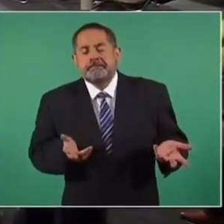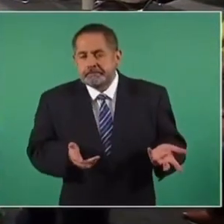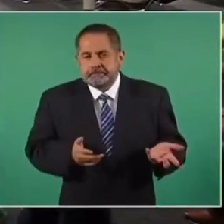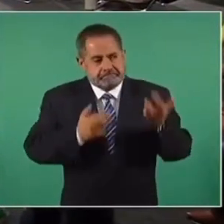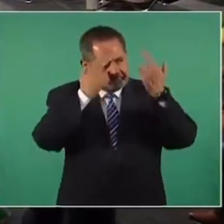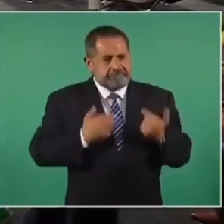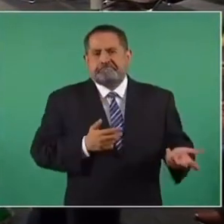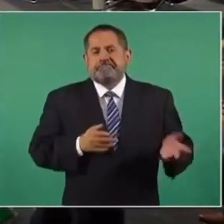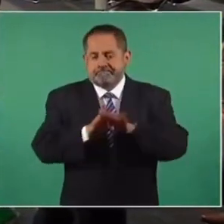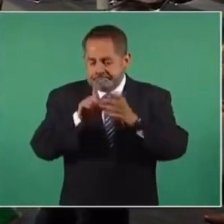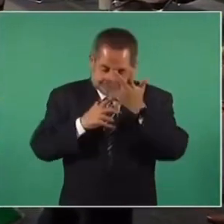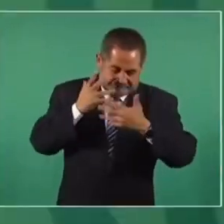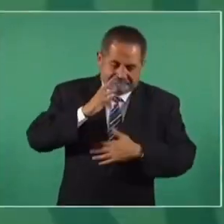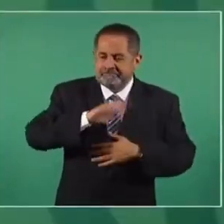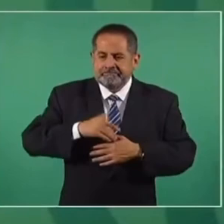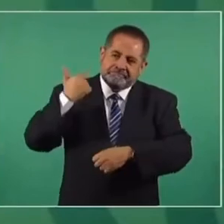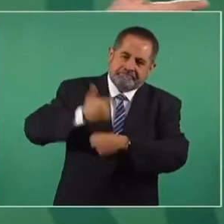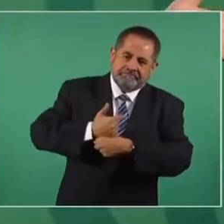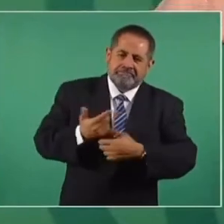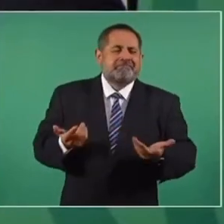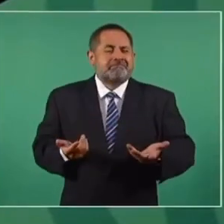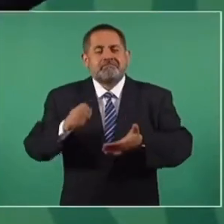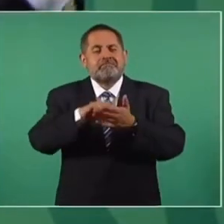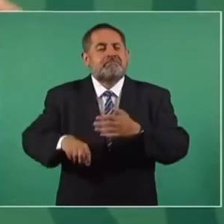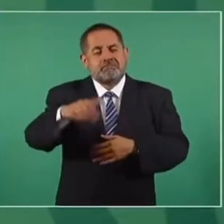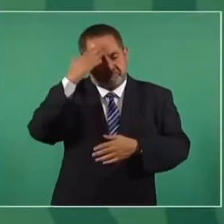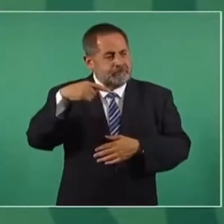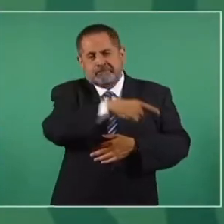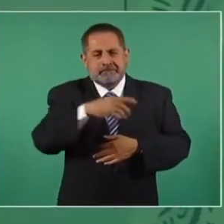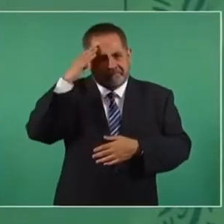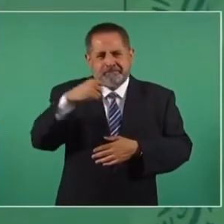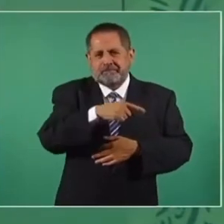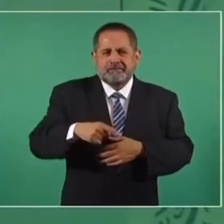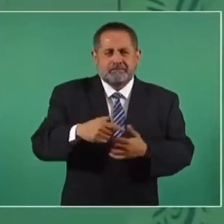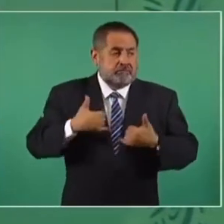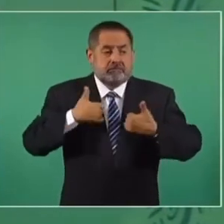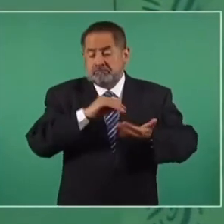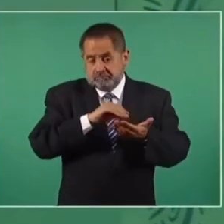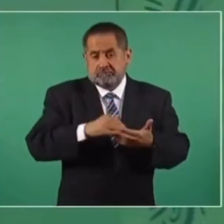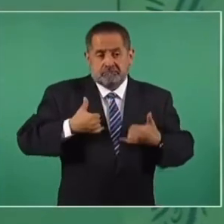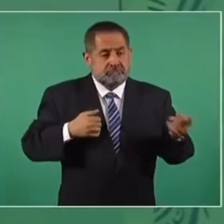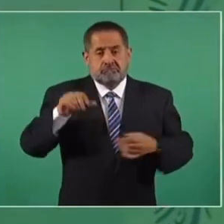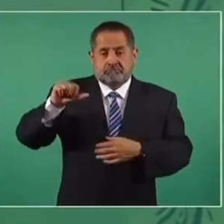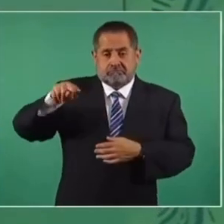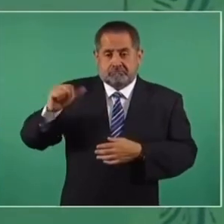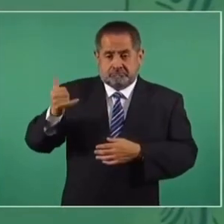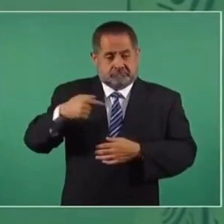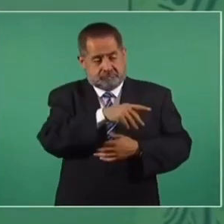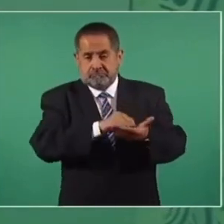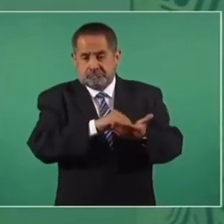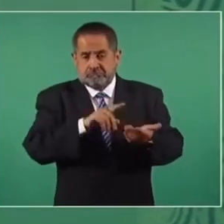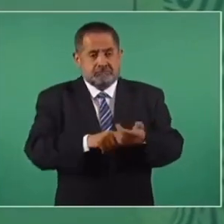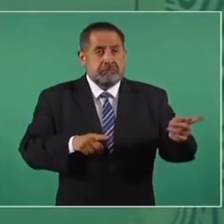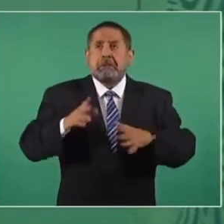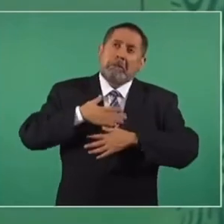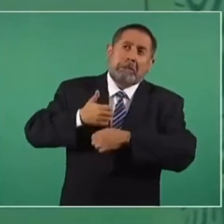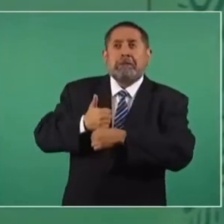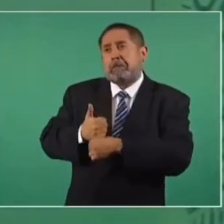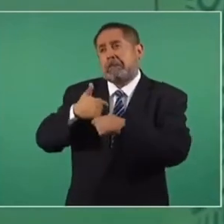se sienten muy mal. Ahora con este asunto del señor joven todavía, Anaya,